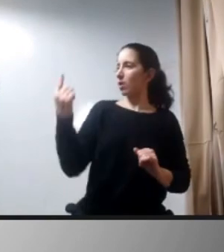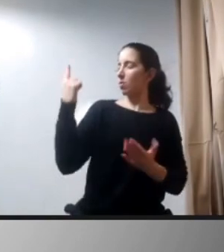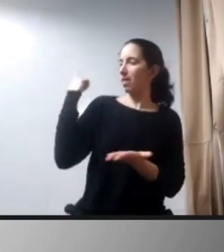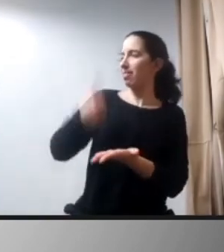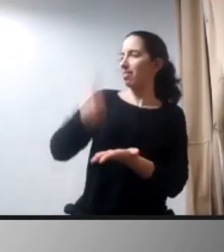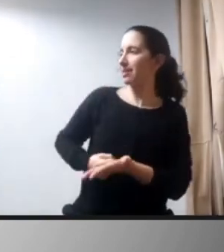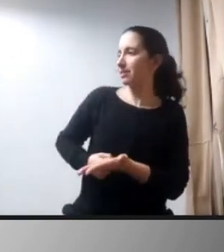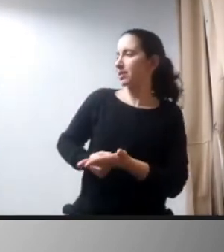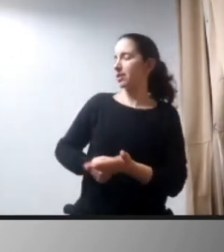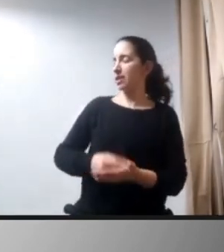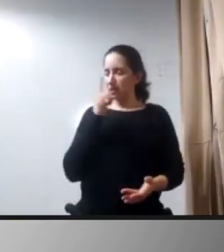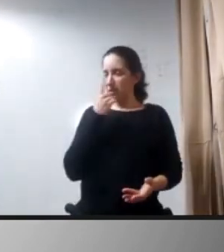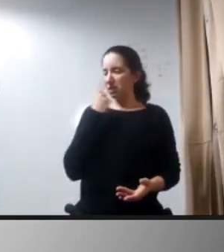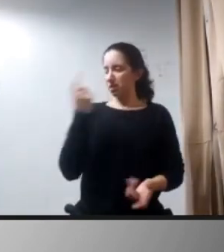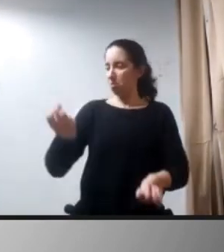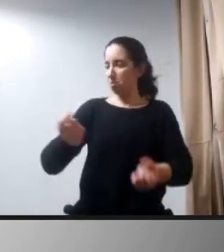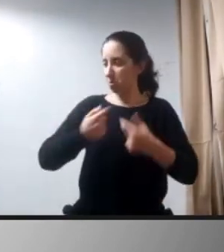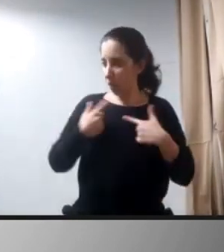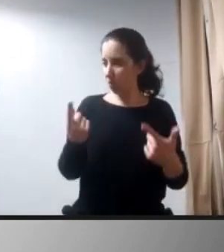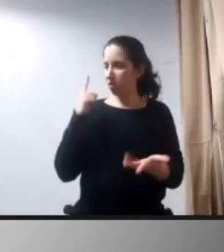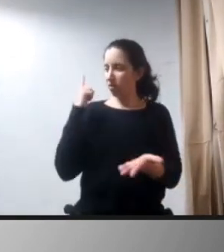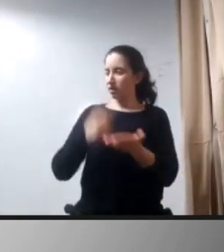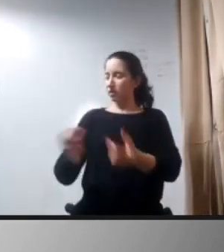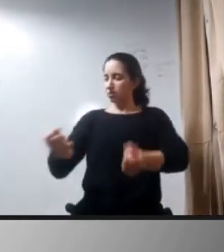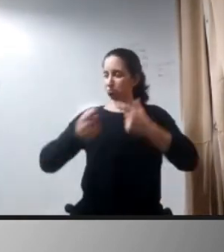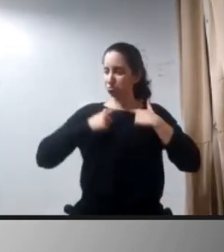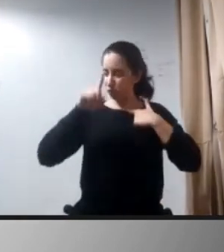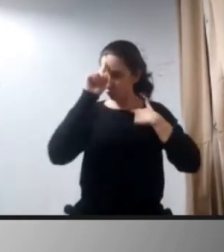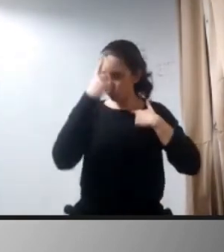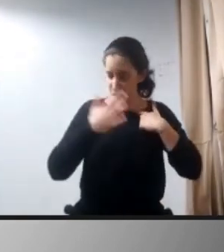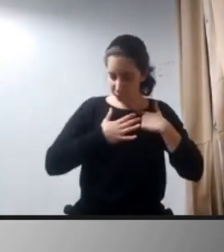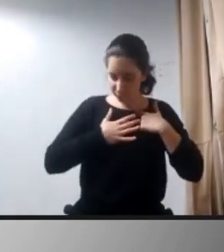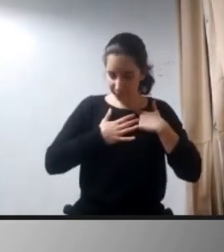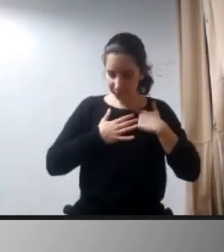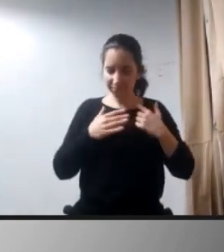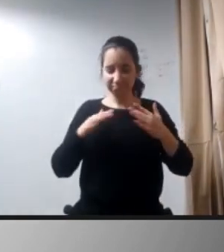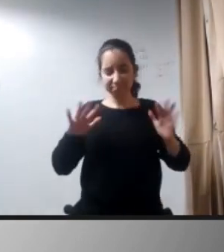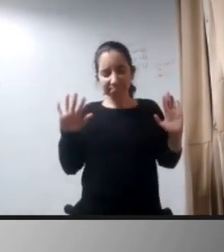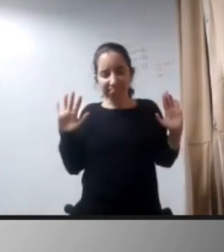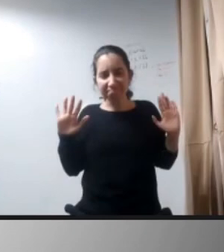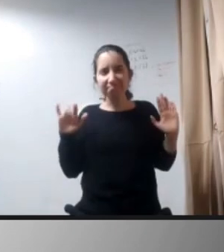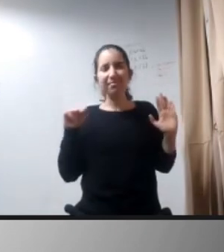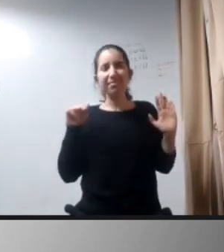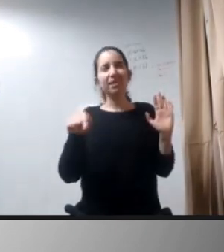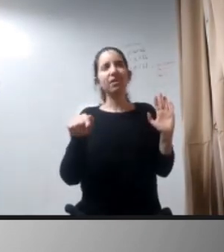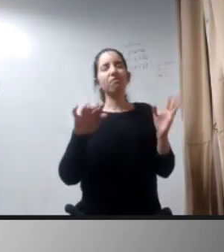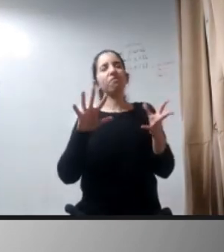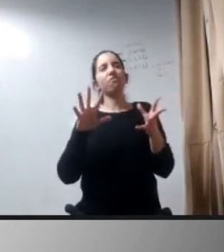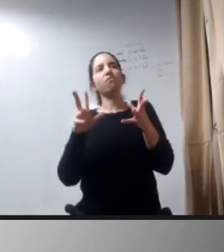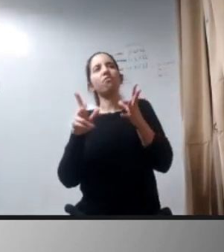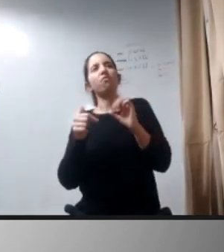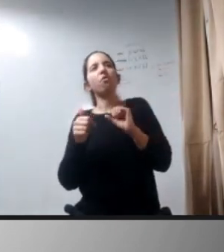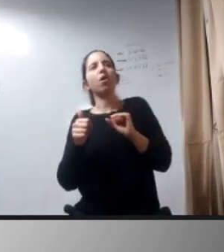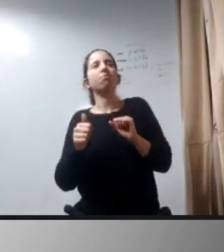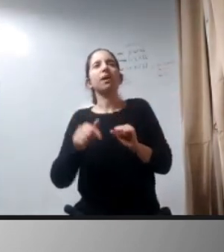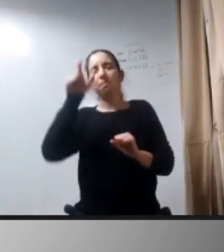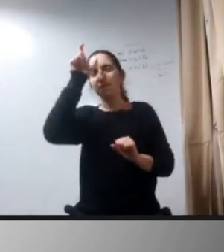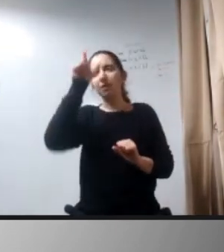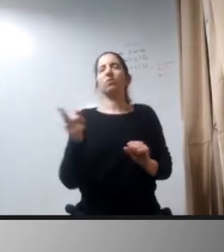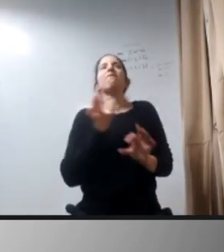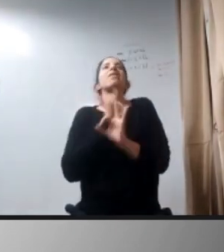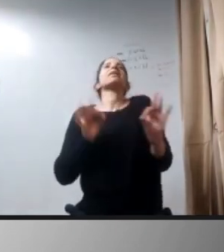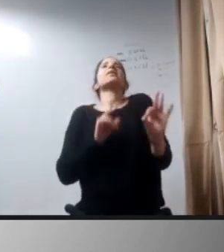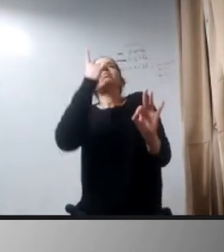persona porque sí, porque es lo que le interesa a esa persona y se acabó, como si lo único importante fuese la felicidad